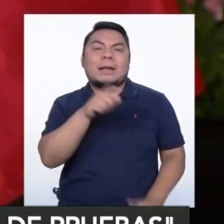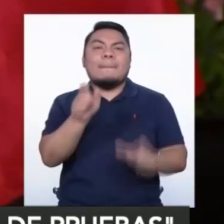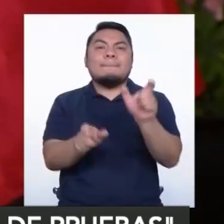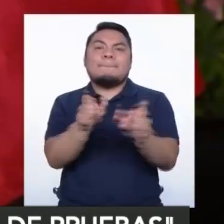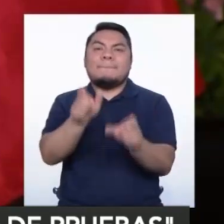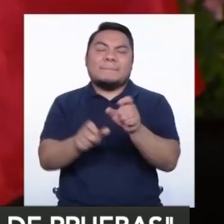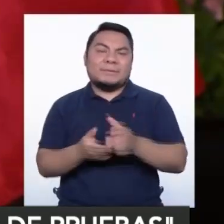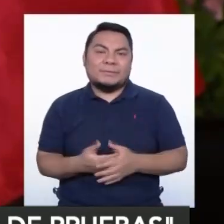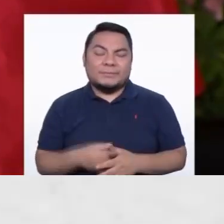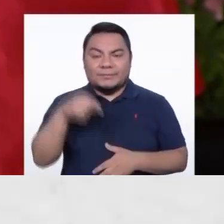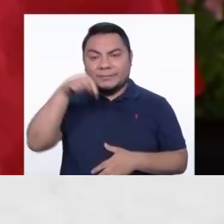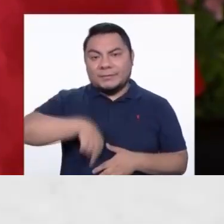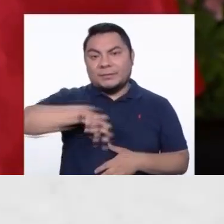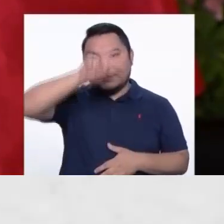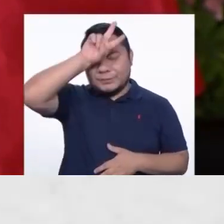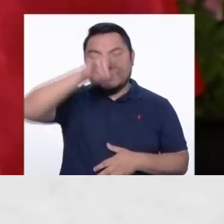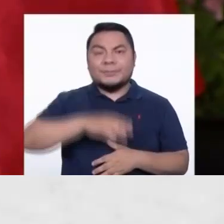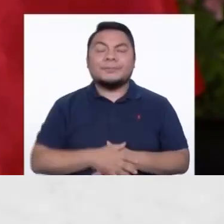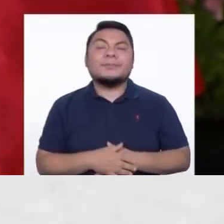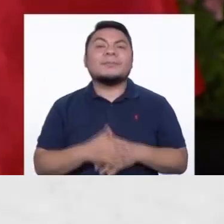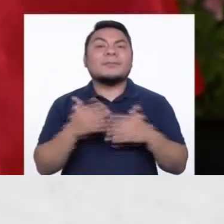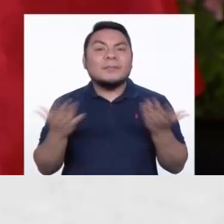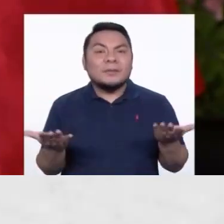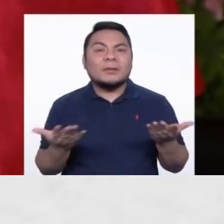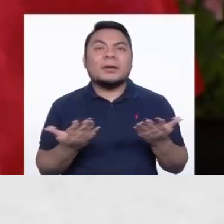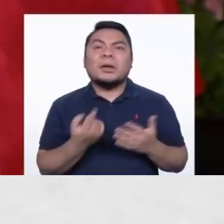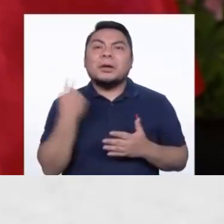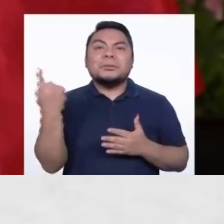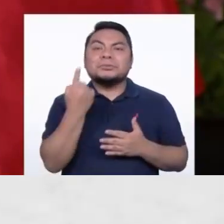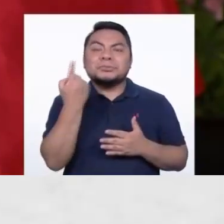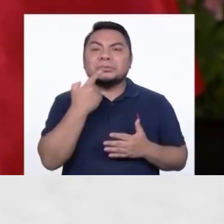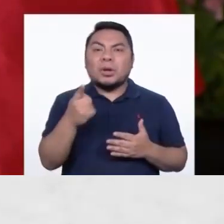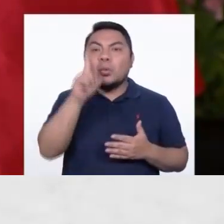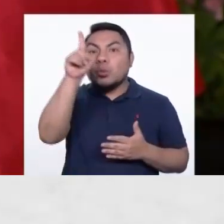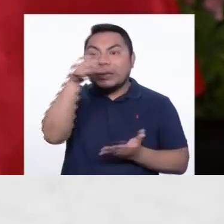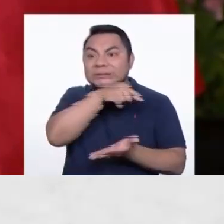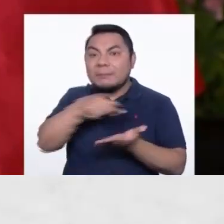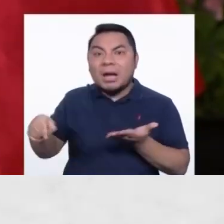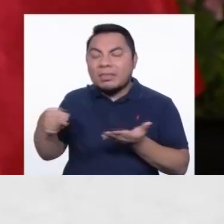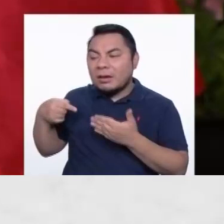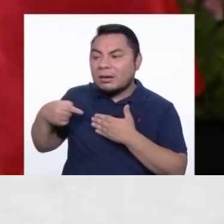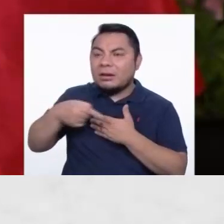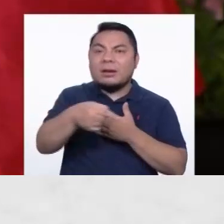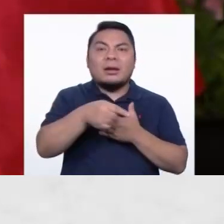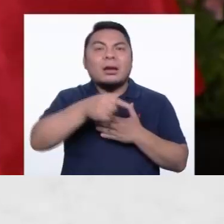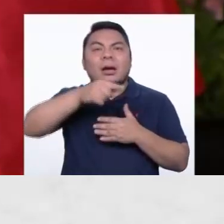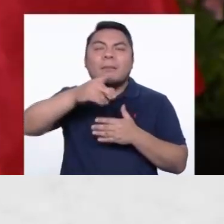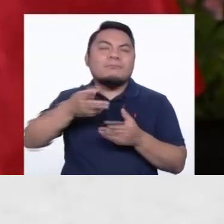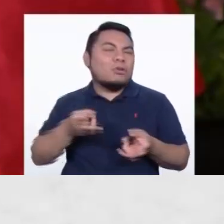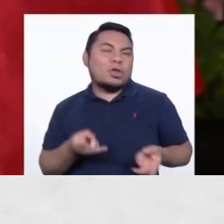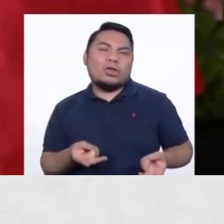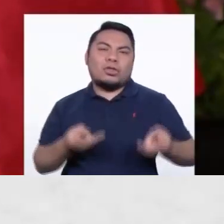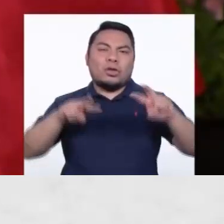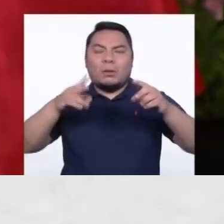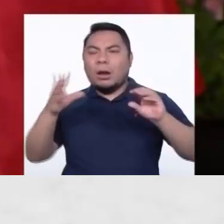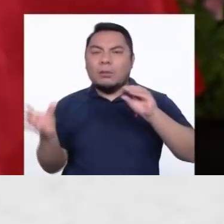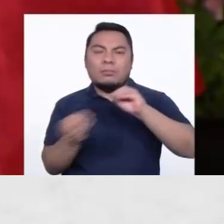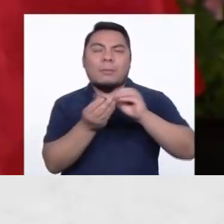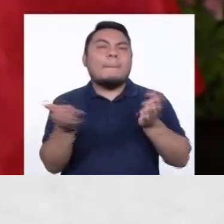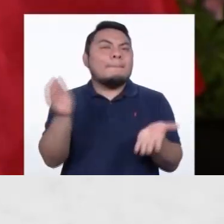ciudadanos en nuestro país. Y ahora, en tan solo una semana, hemos